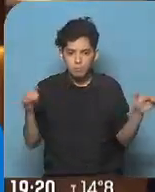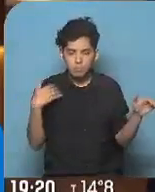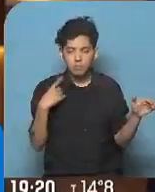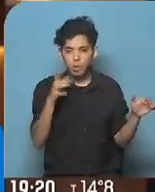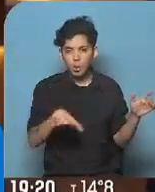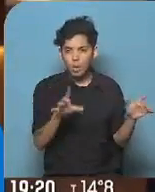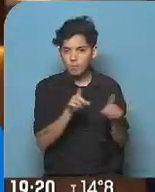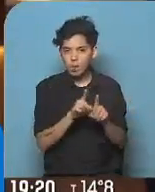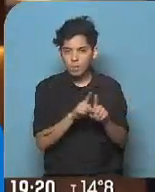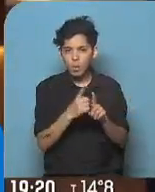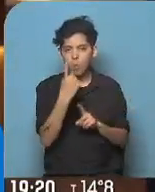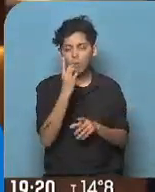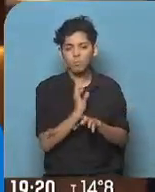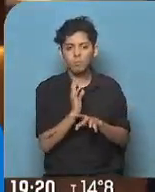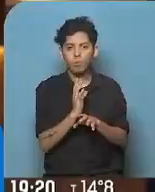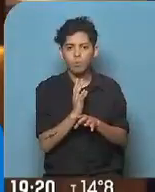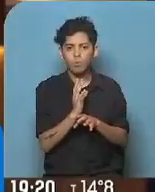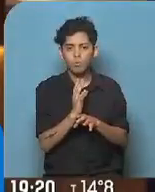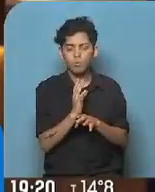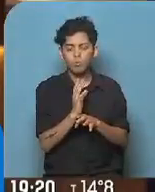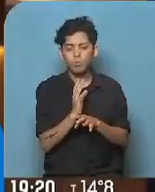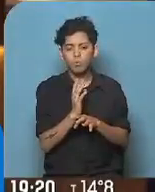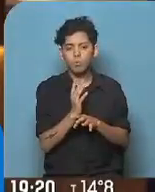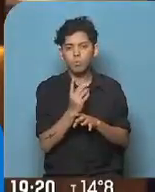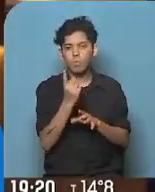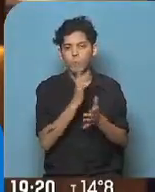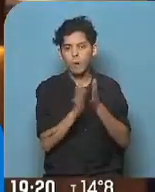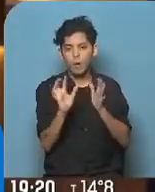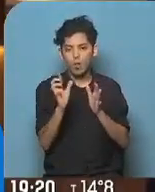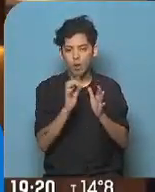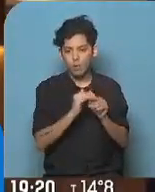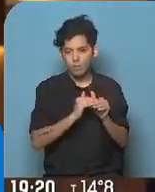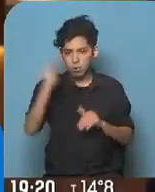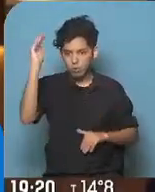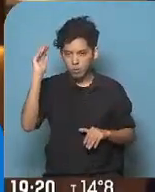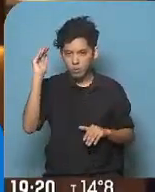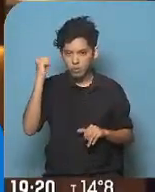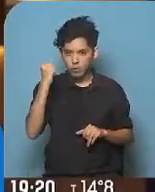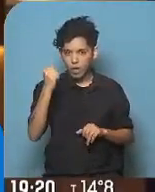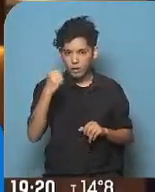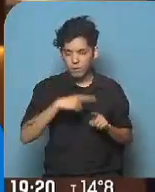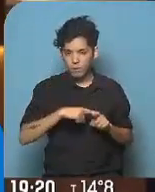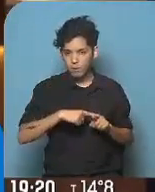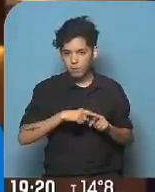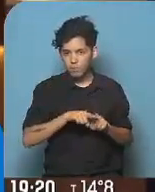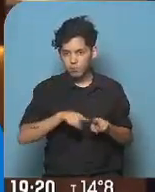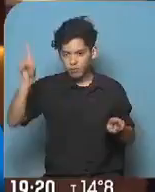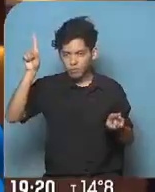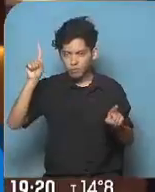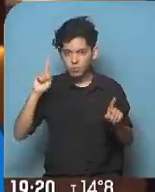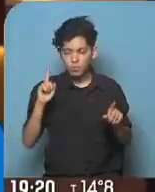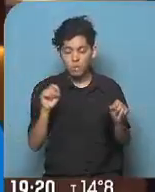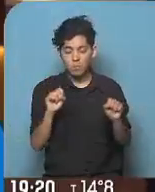una una disparada nueva del dólar hay conciencia en la población de los del impacto que tienen